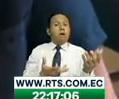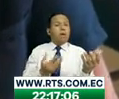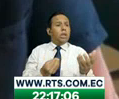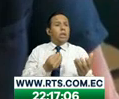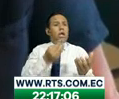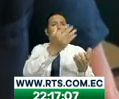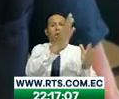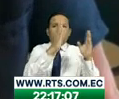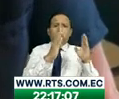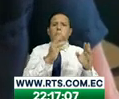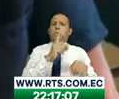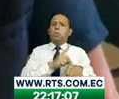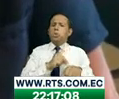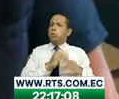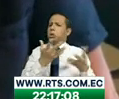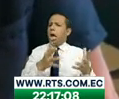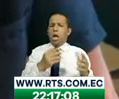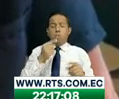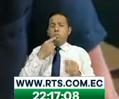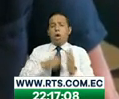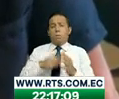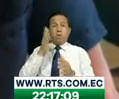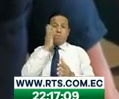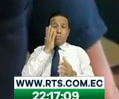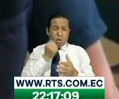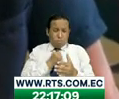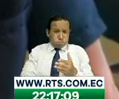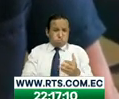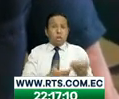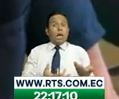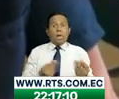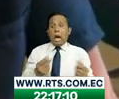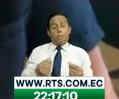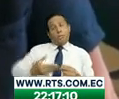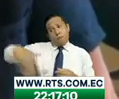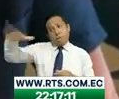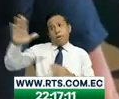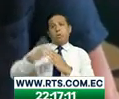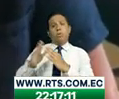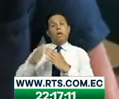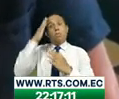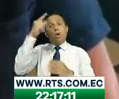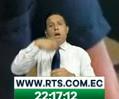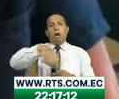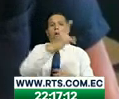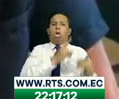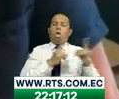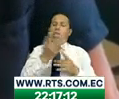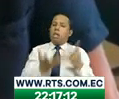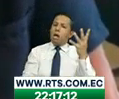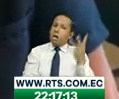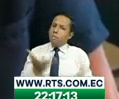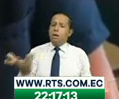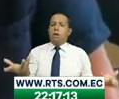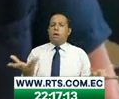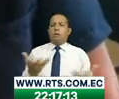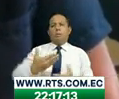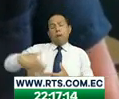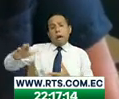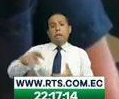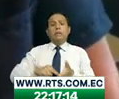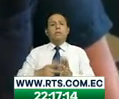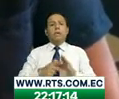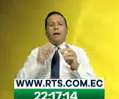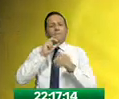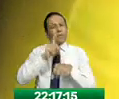rápidamente de las maternidades para evitar contagios y estos niños tienen poco seguimiento, lo cual puede poner en riesgo y aumentar la